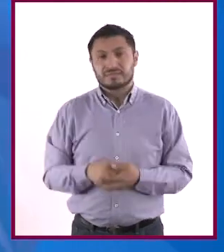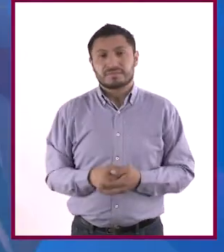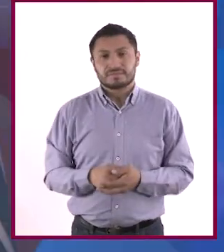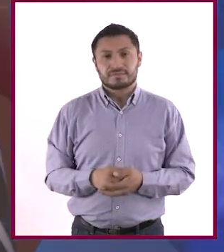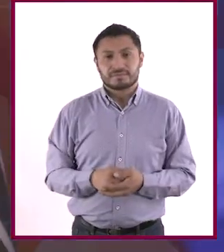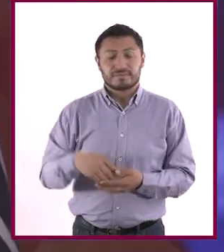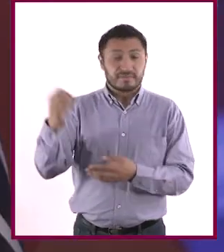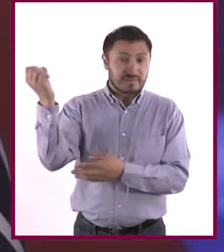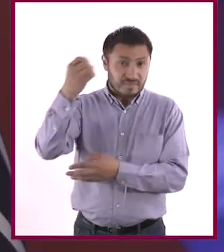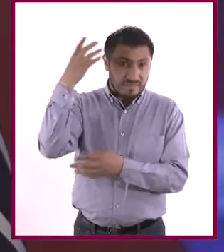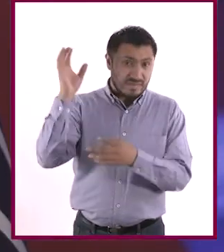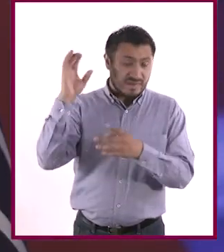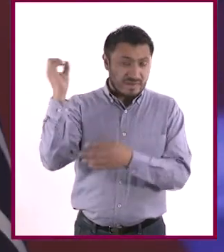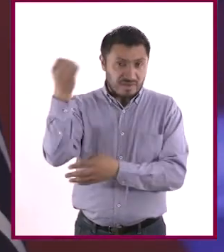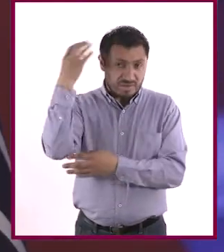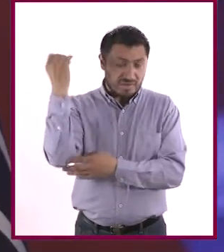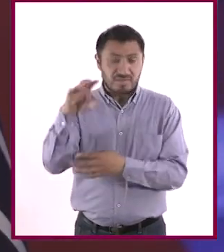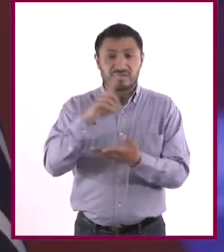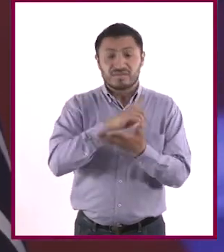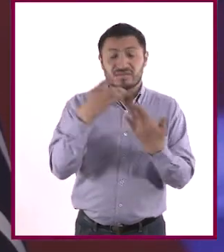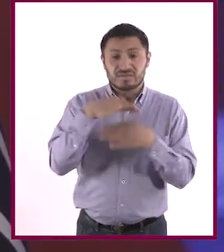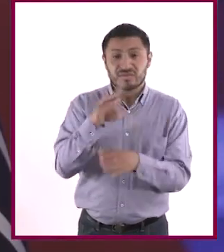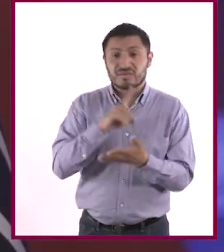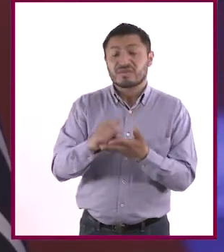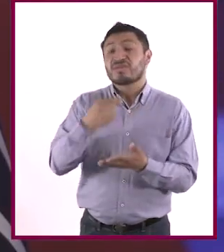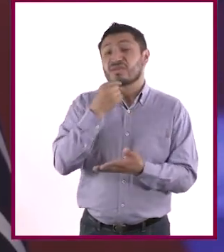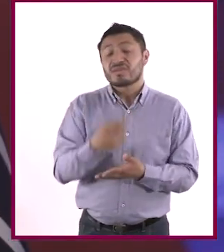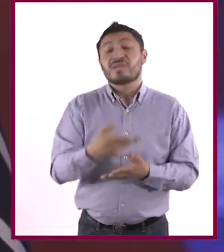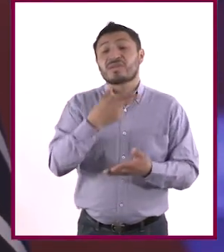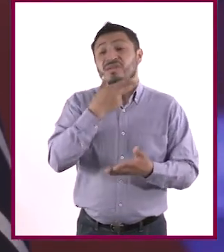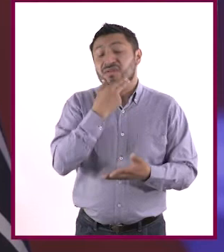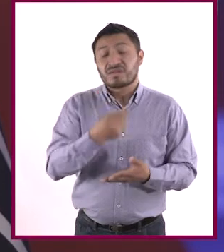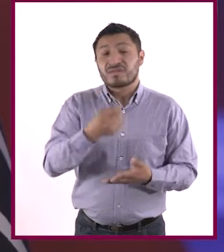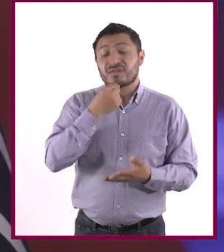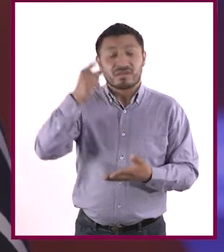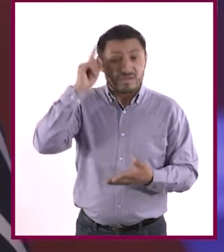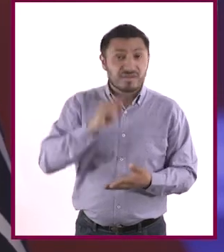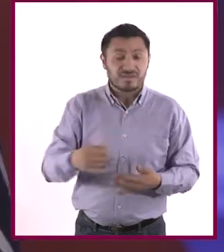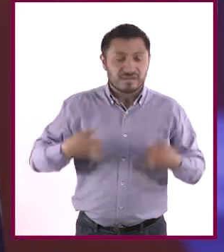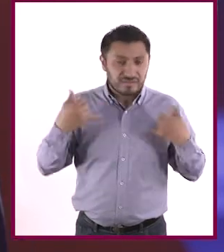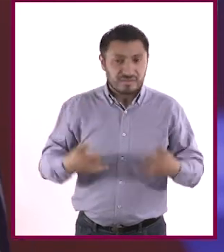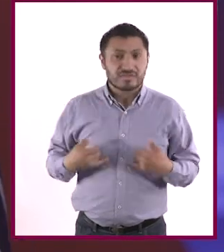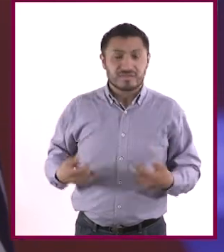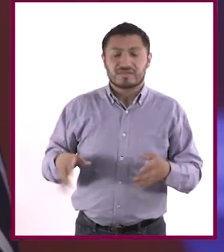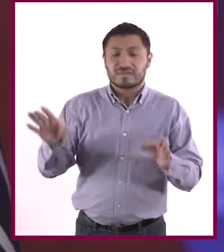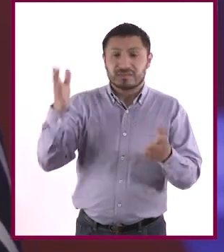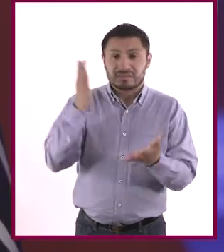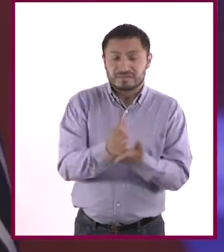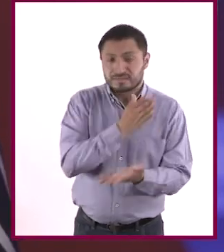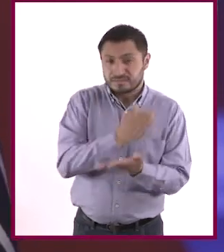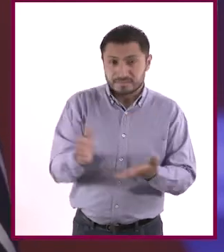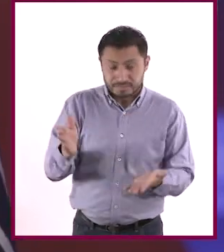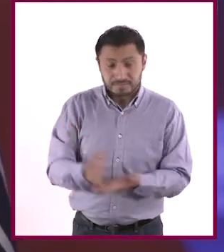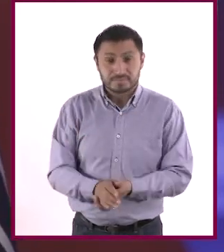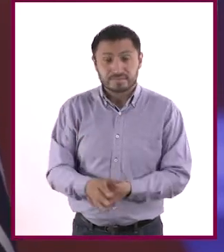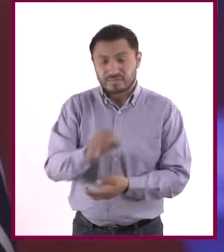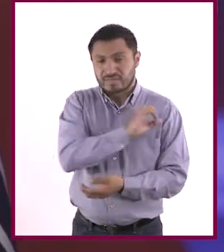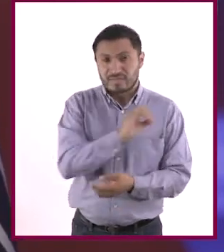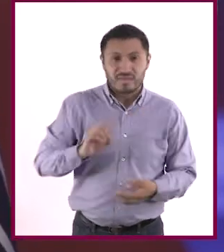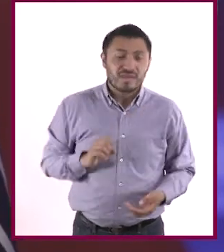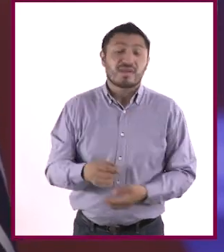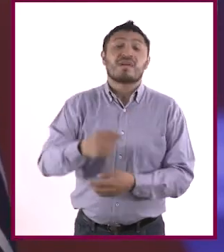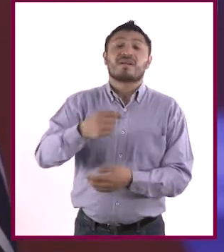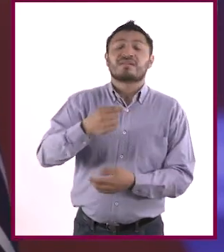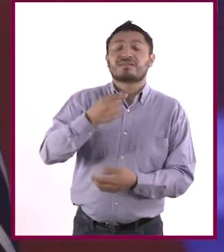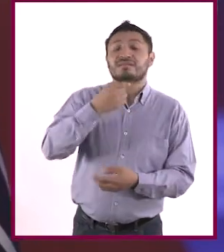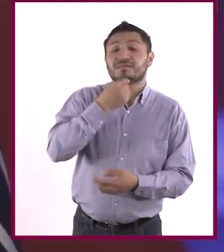La Convención de los Derechos de los Niños, Niñas y Adolescentes ha sido entonces un parteaguas, al obligar jurídicamente a considerar a niños, niñas y